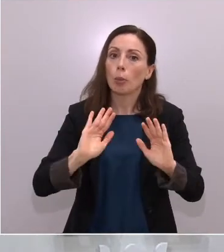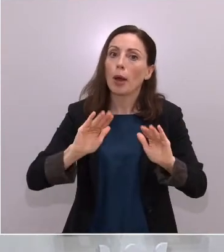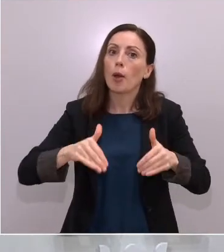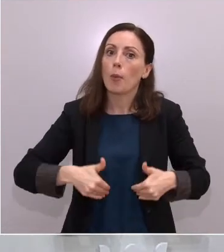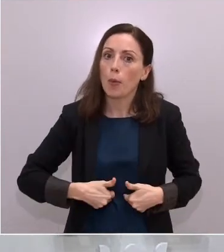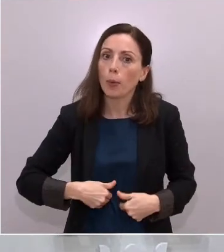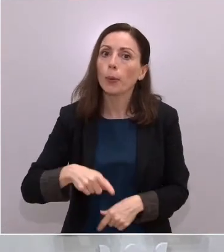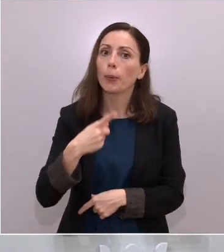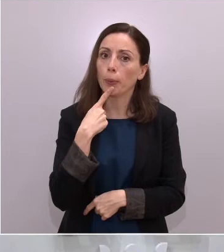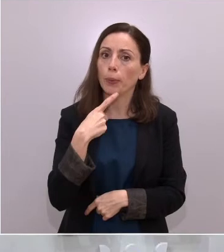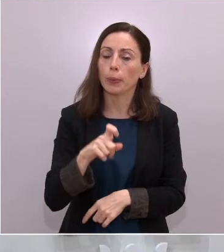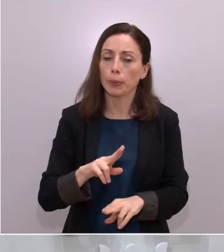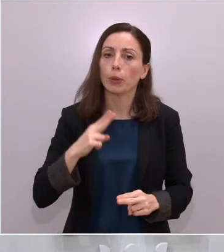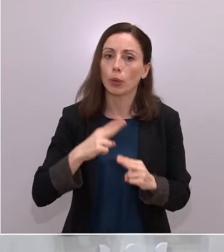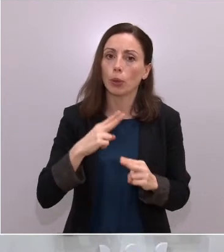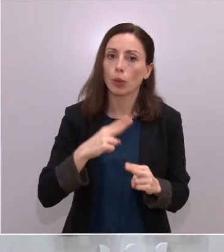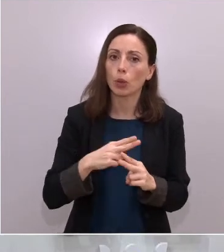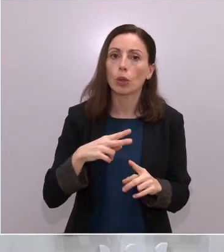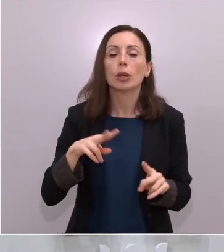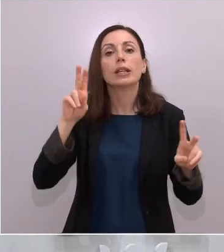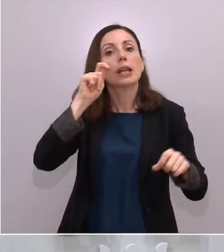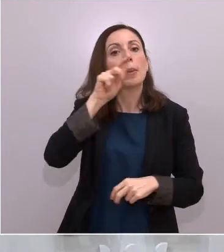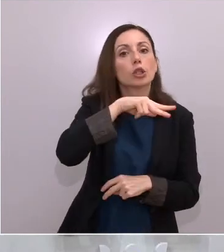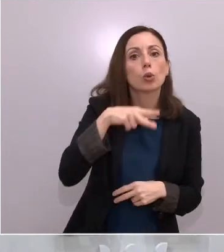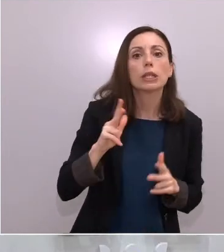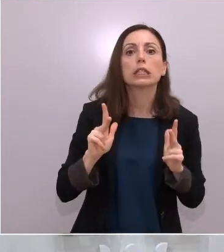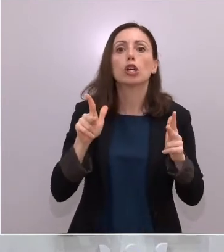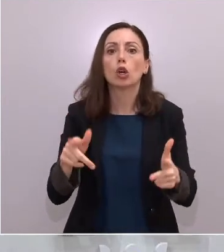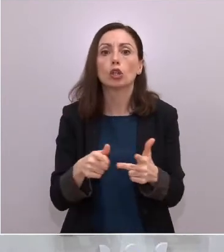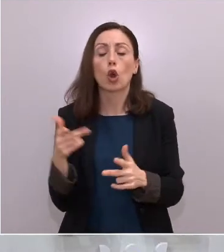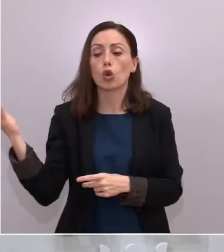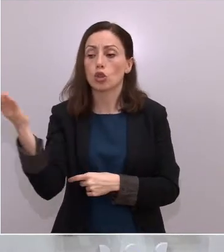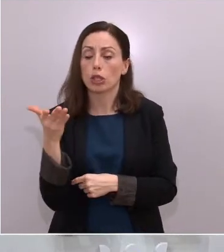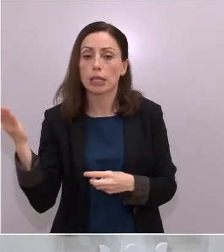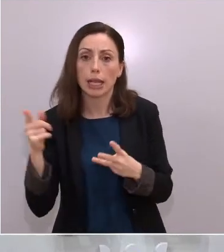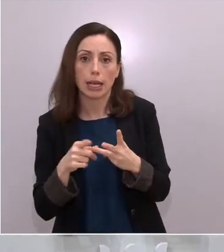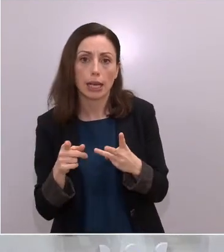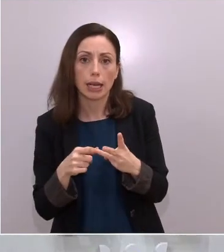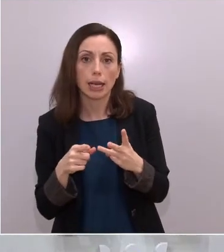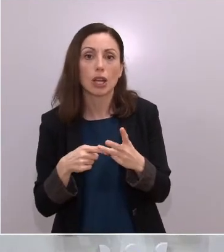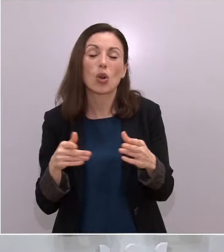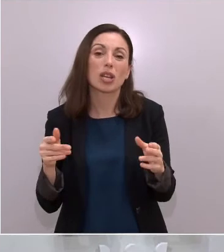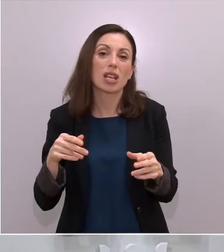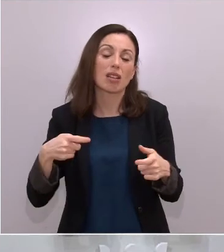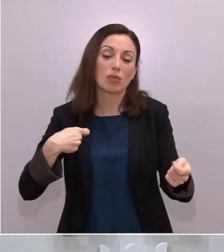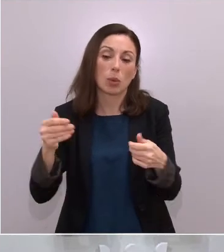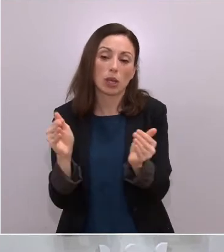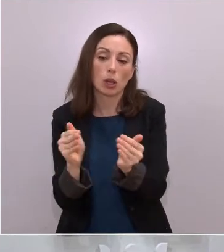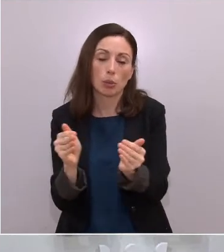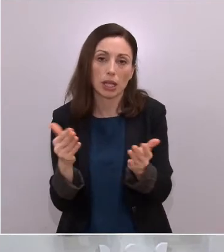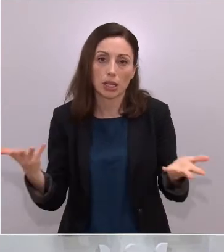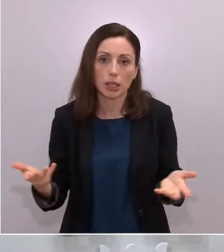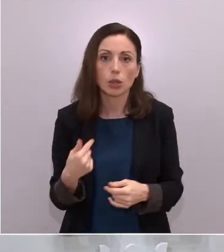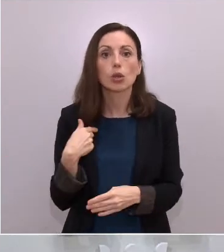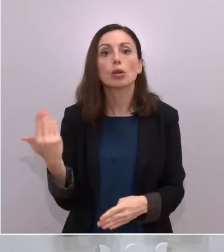actividad, que es al sector turístico, al sector hotelero, al sector hostelero y también al pequeño comercio. Le he planteado